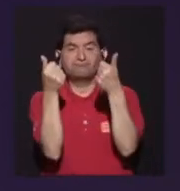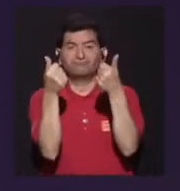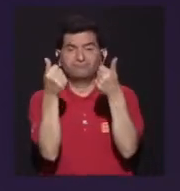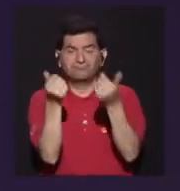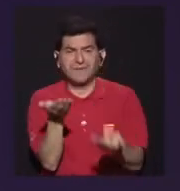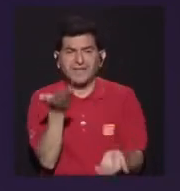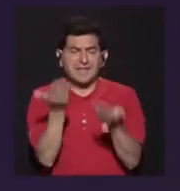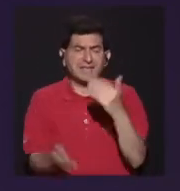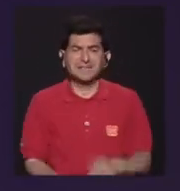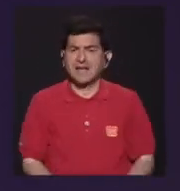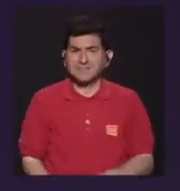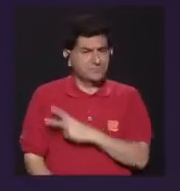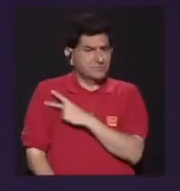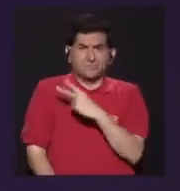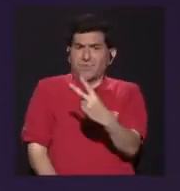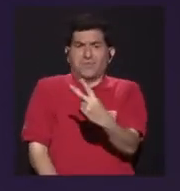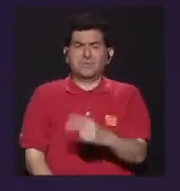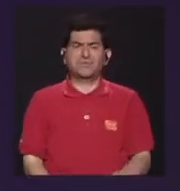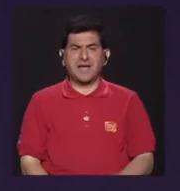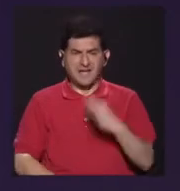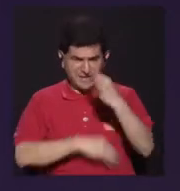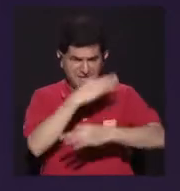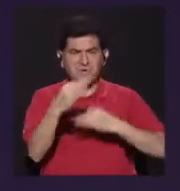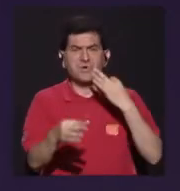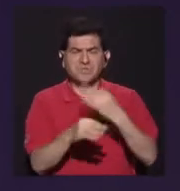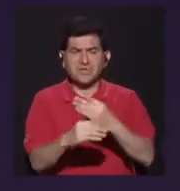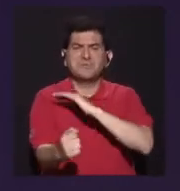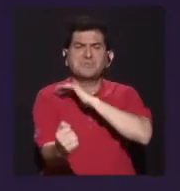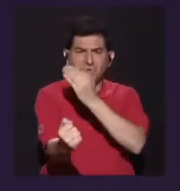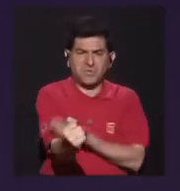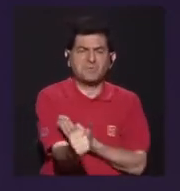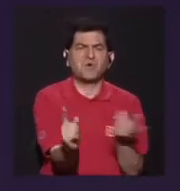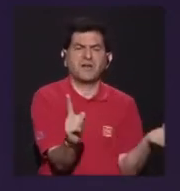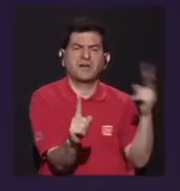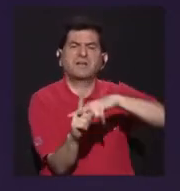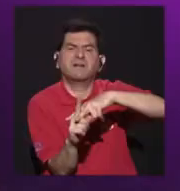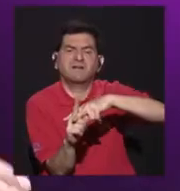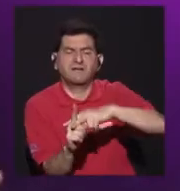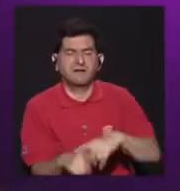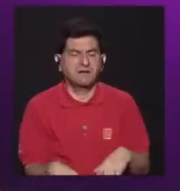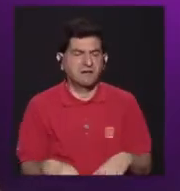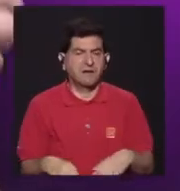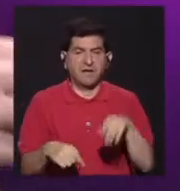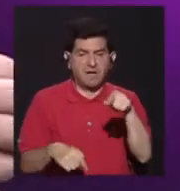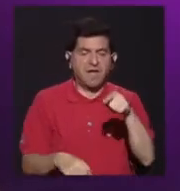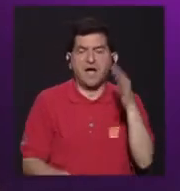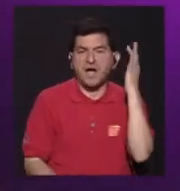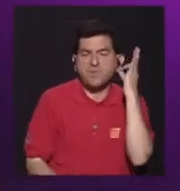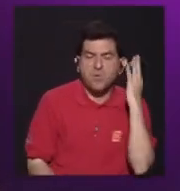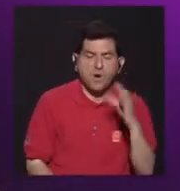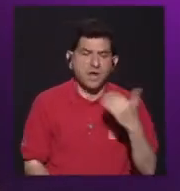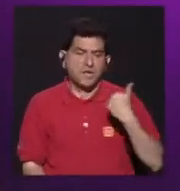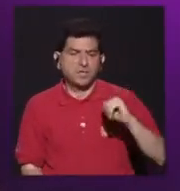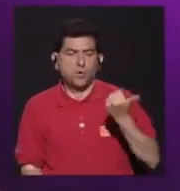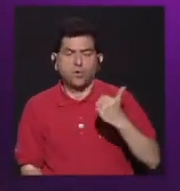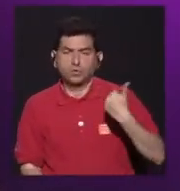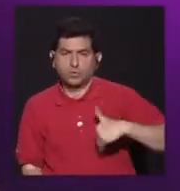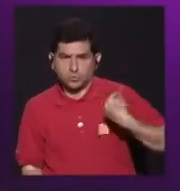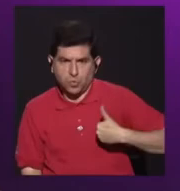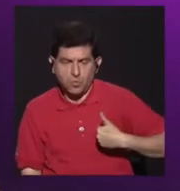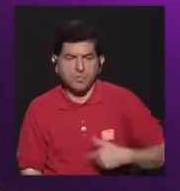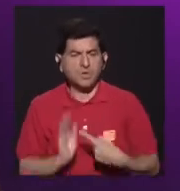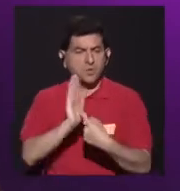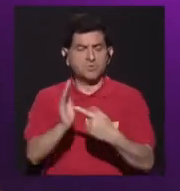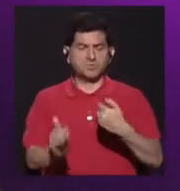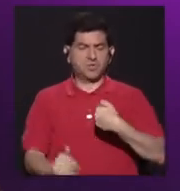una manera casi involuntaria ejercemos algún tipo de poder, ¿verdad? Sobre las mujeres, sobre otros hombres, o tratando de representar que